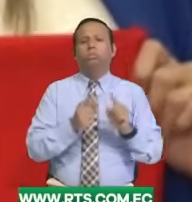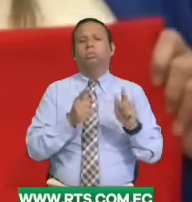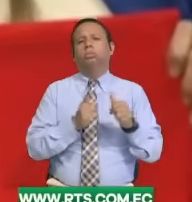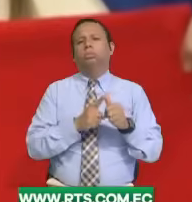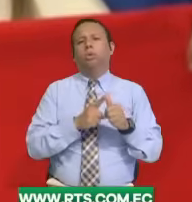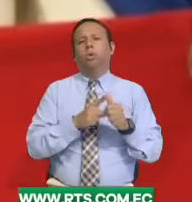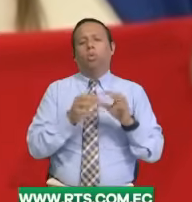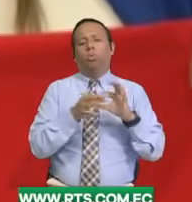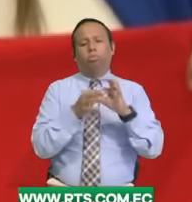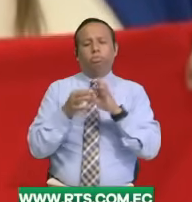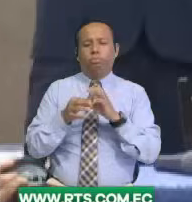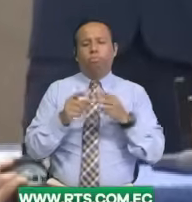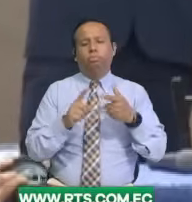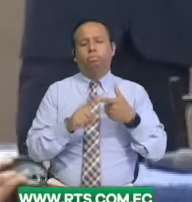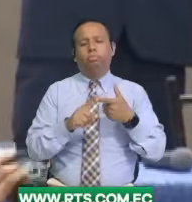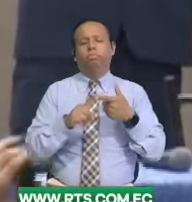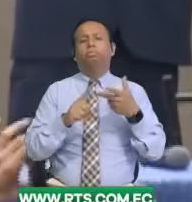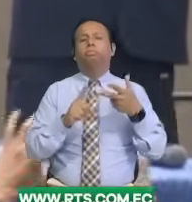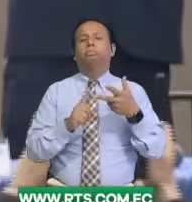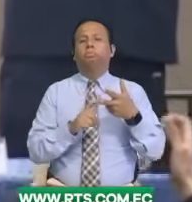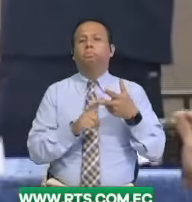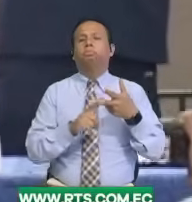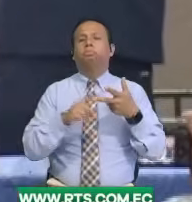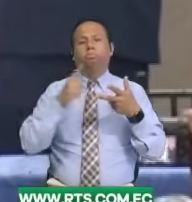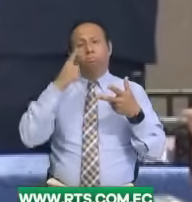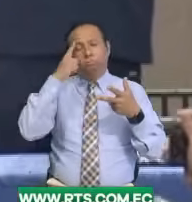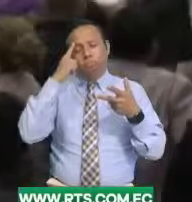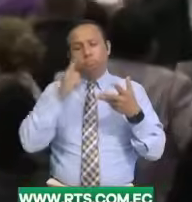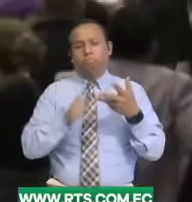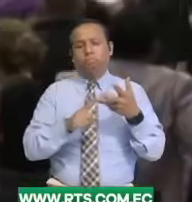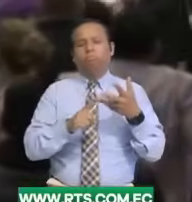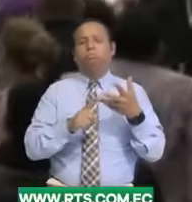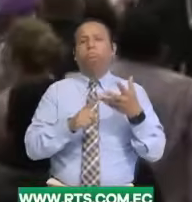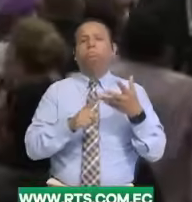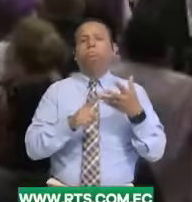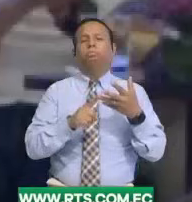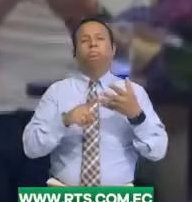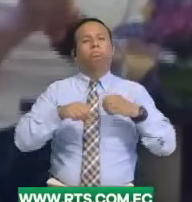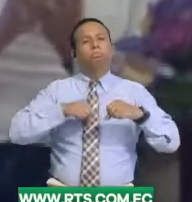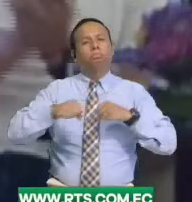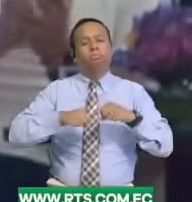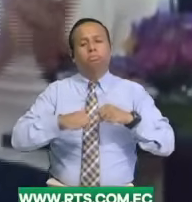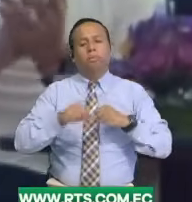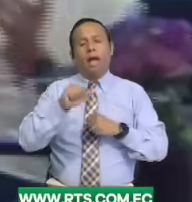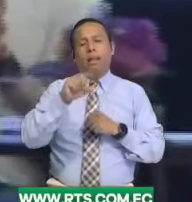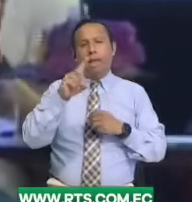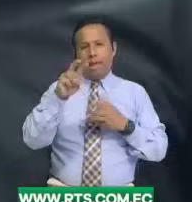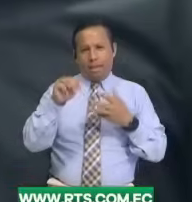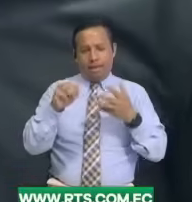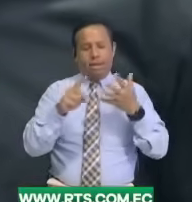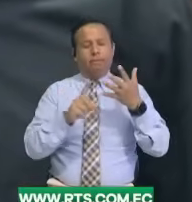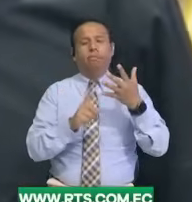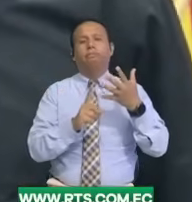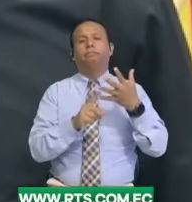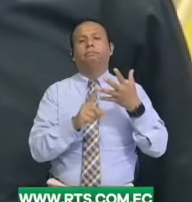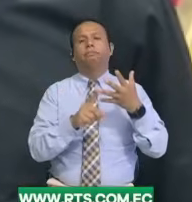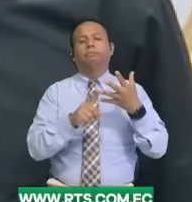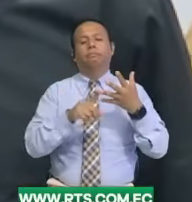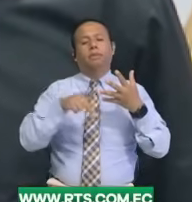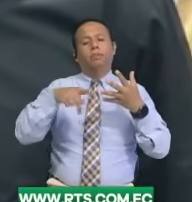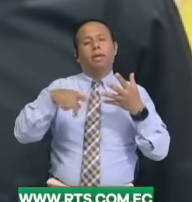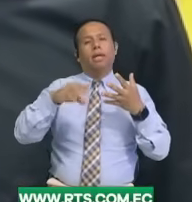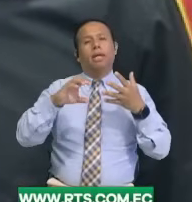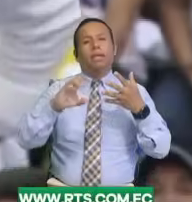Popular, Sociedad Patriótica, Revolución Ciudadana Reto, Movimiento Acción Democrática Nacional ADN, Partido